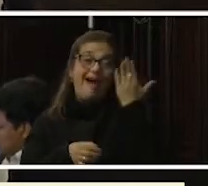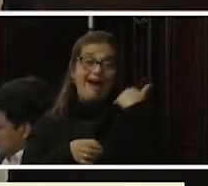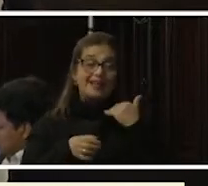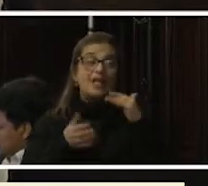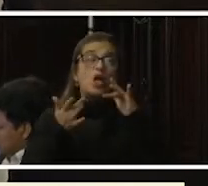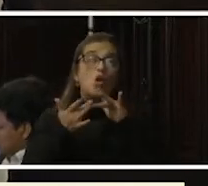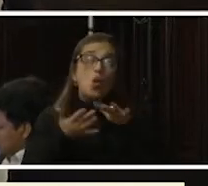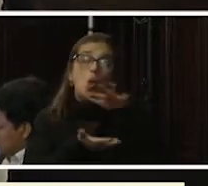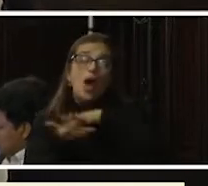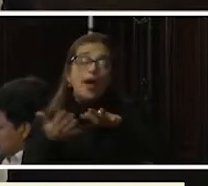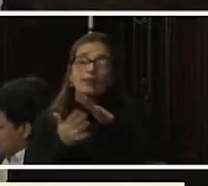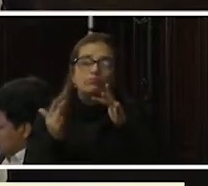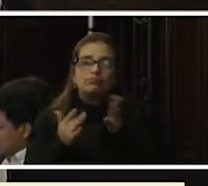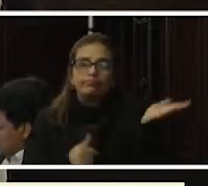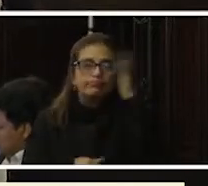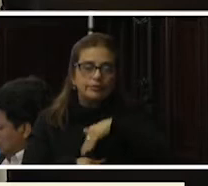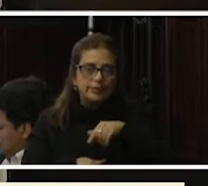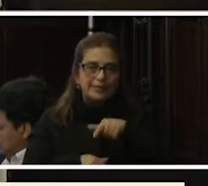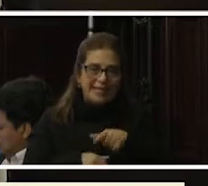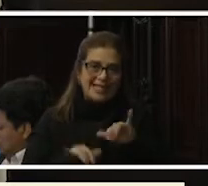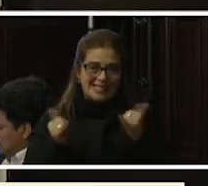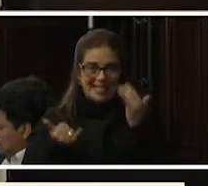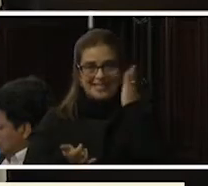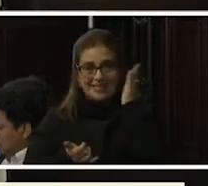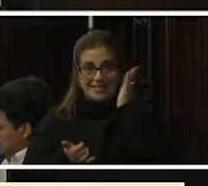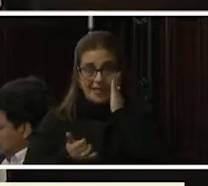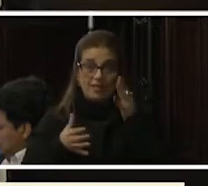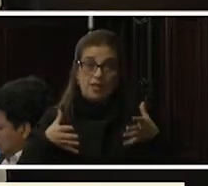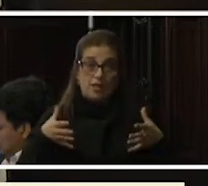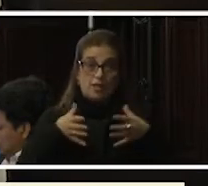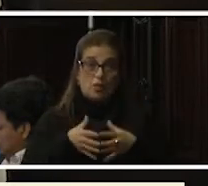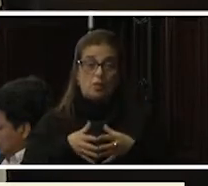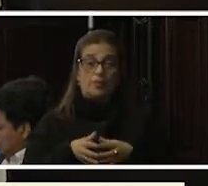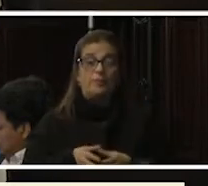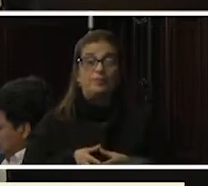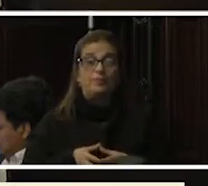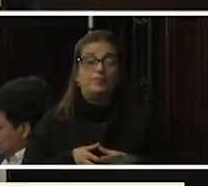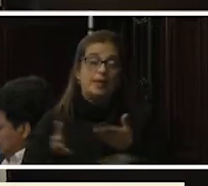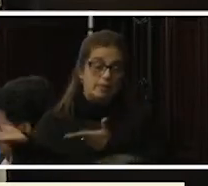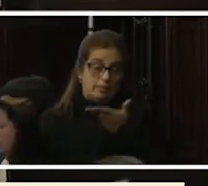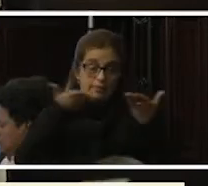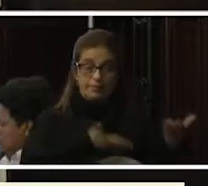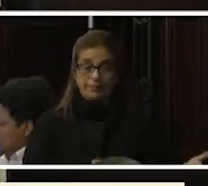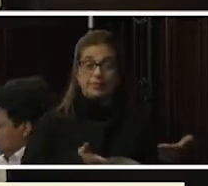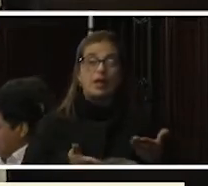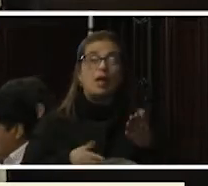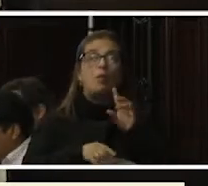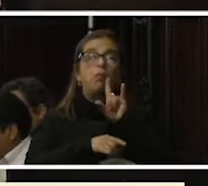los lugares donde han confirmado la presencia de los pueblos aislamiento. Doy la palabra a